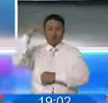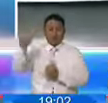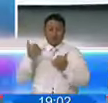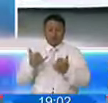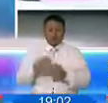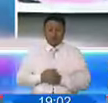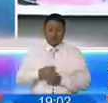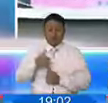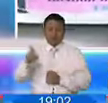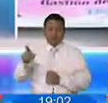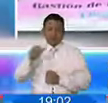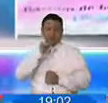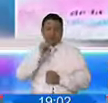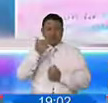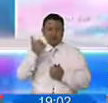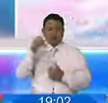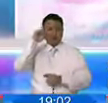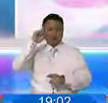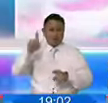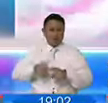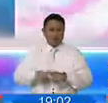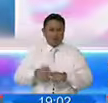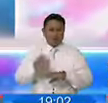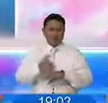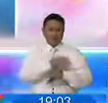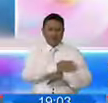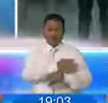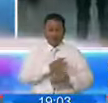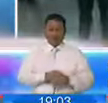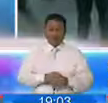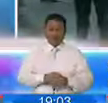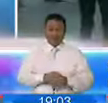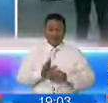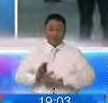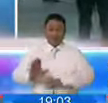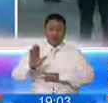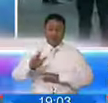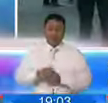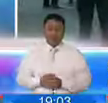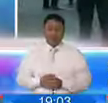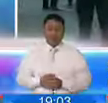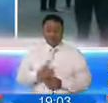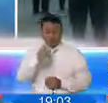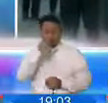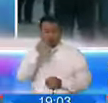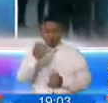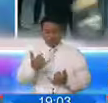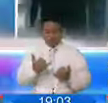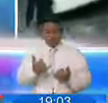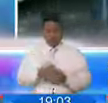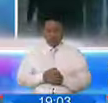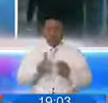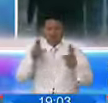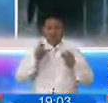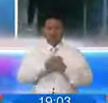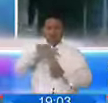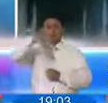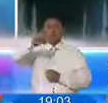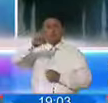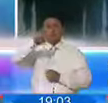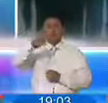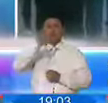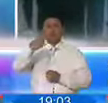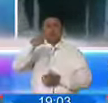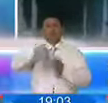no estaría cumpliendo ciertos de acuerdos que habría prometido en campaña escuchemos en este instante justamente lo que dijo galo moral